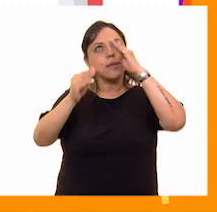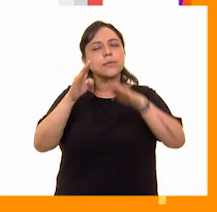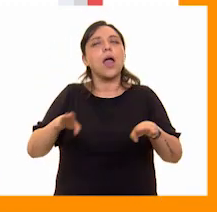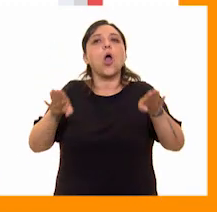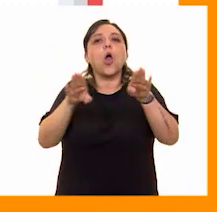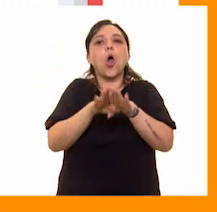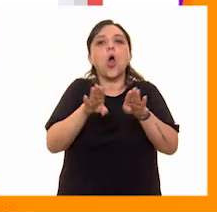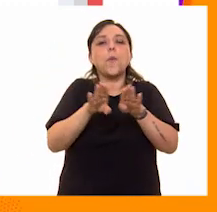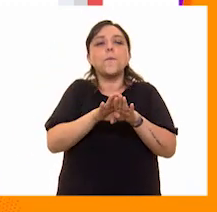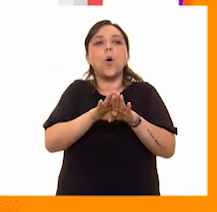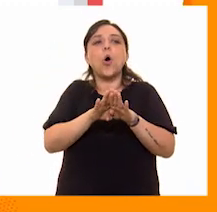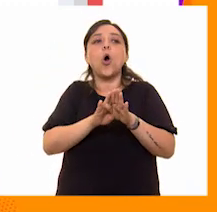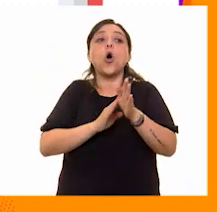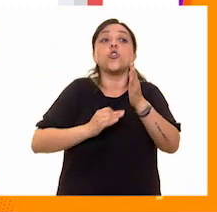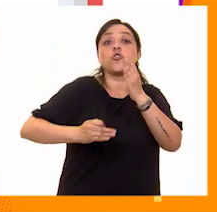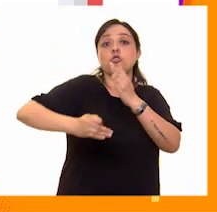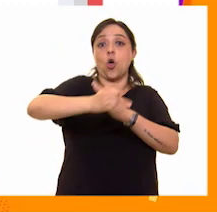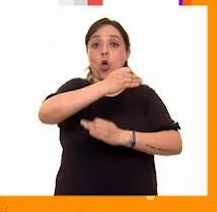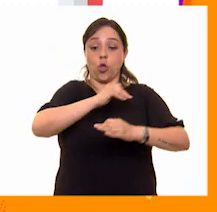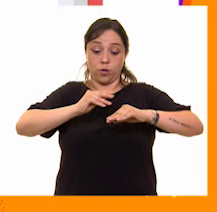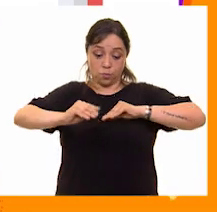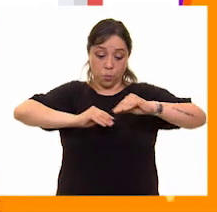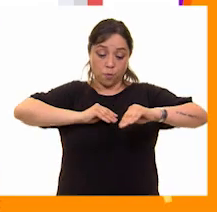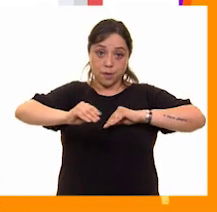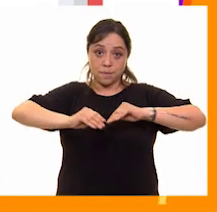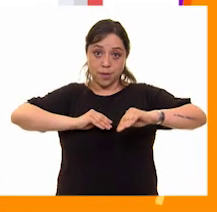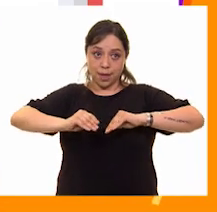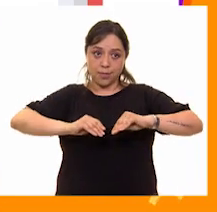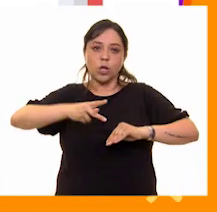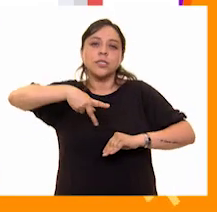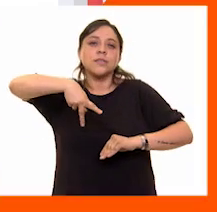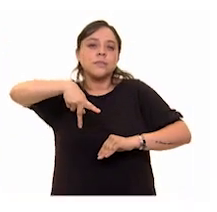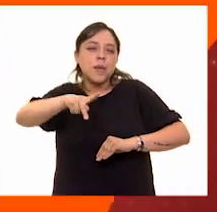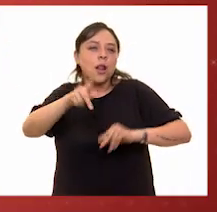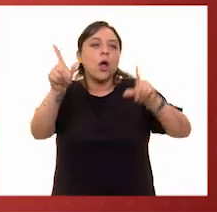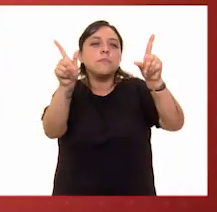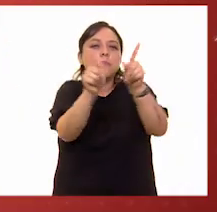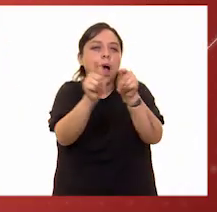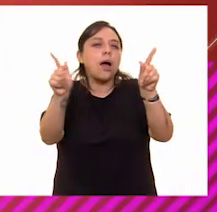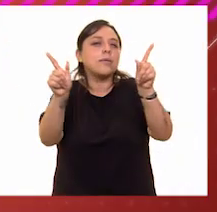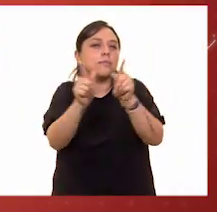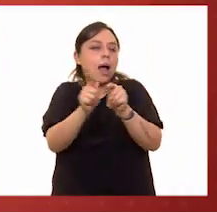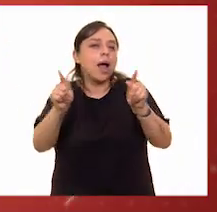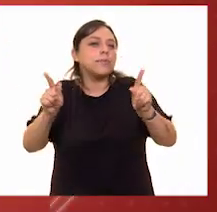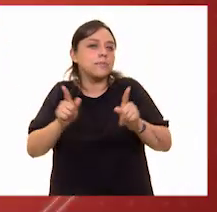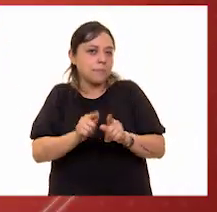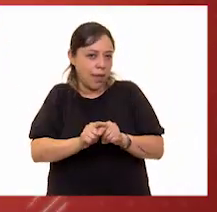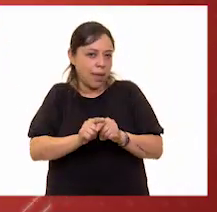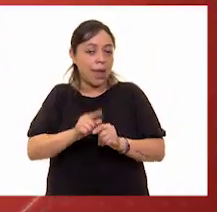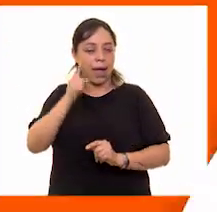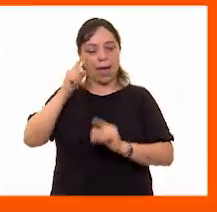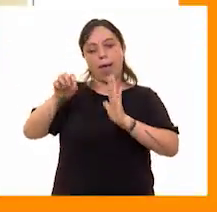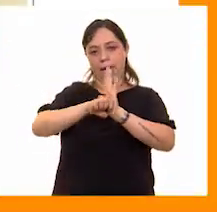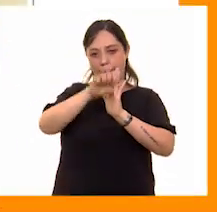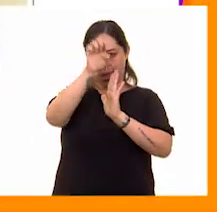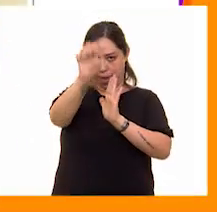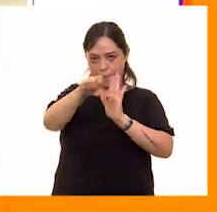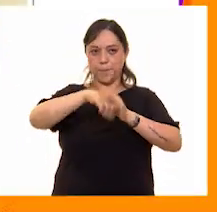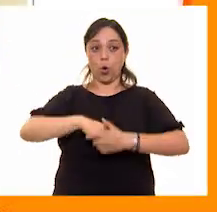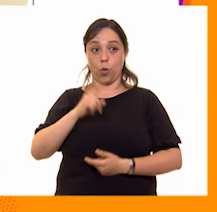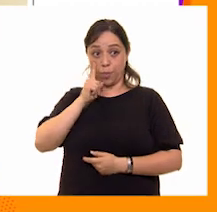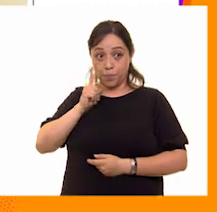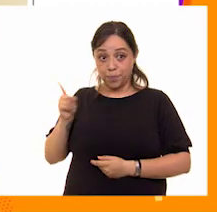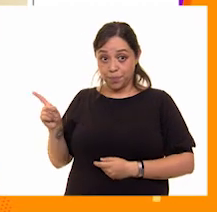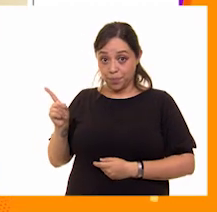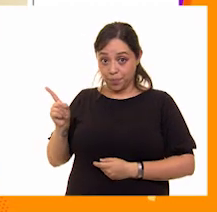se realicen los mismos movimientos, pero con instrucciones más cortas. Y para ello, te pongo un ejemplo. En esta